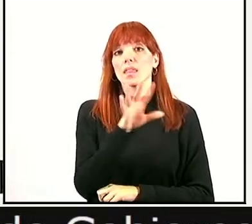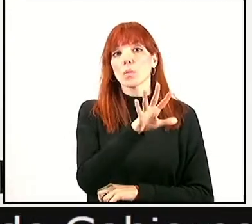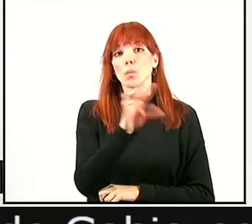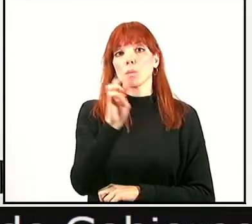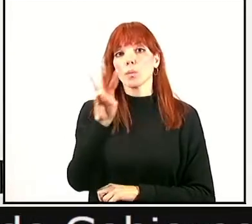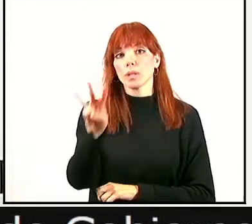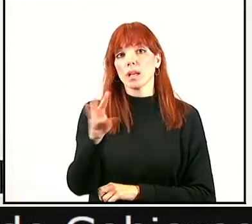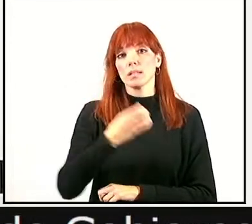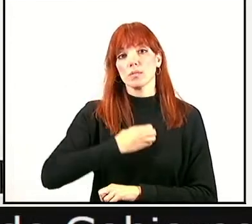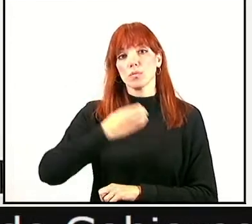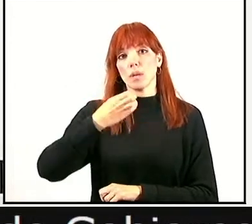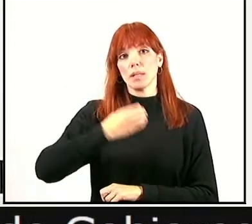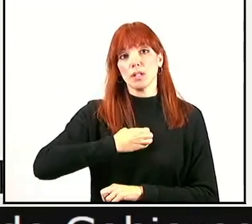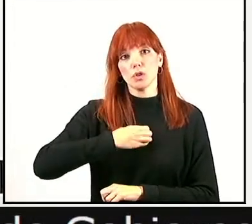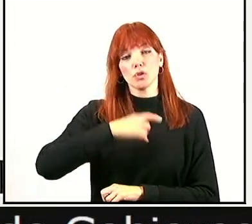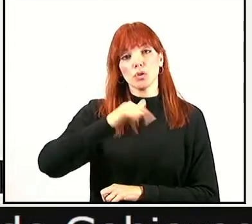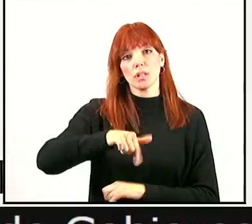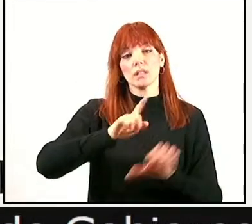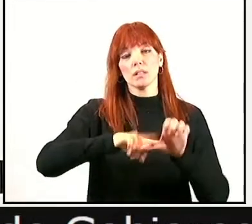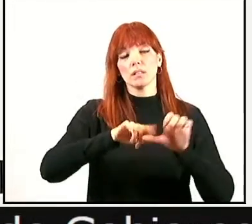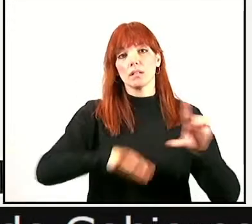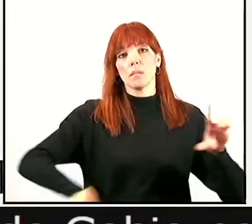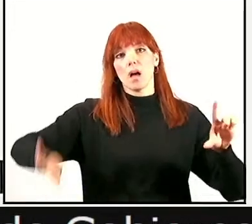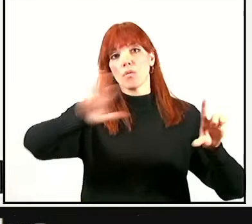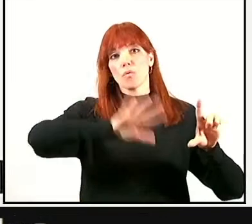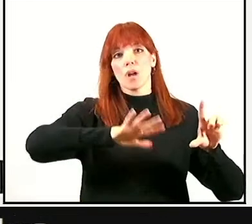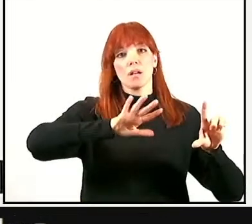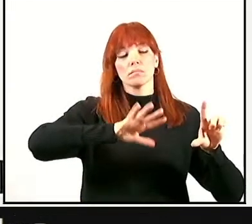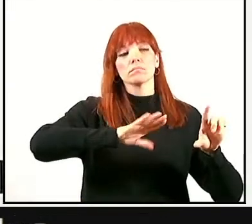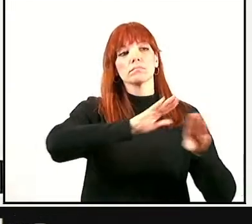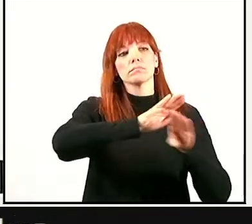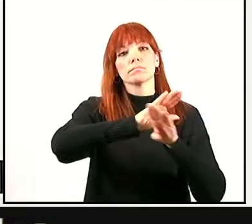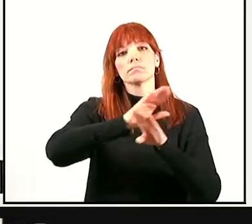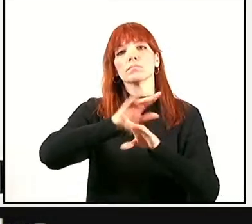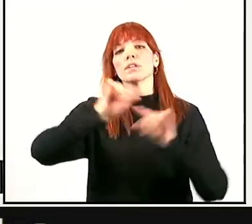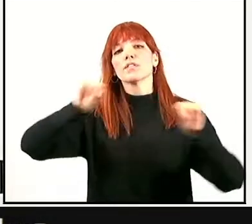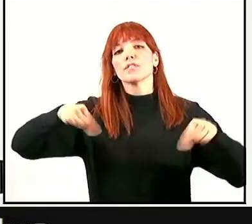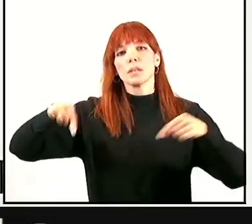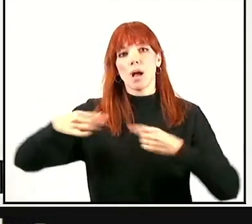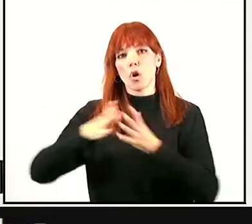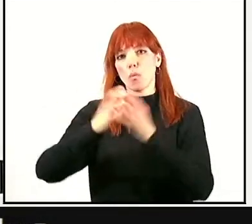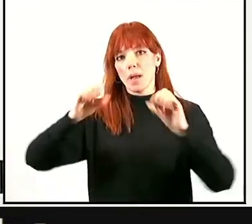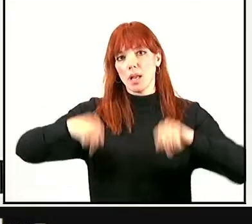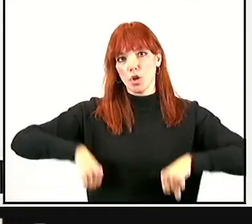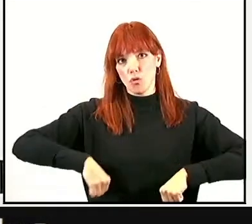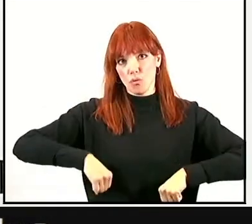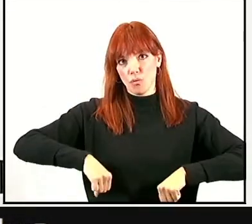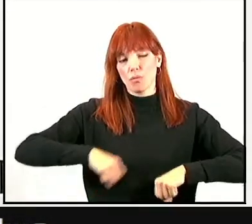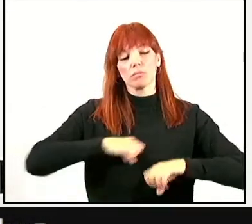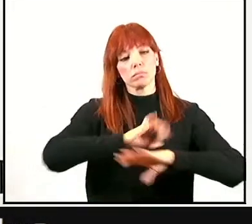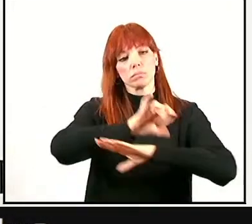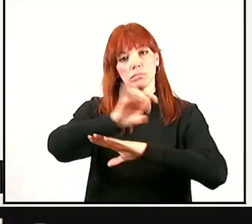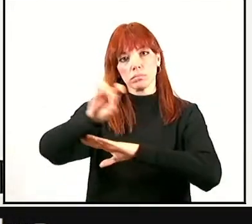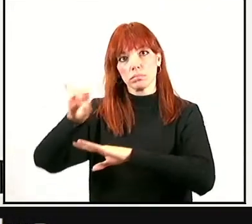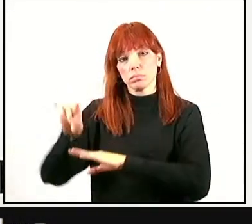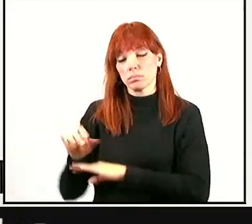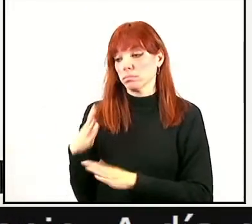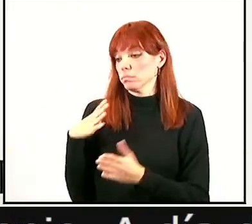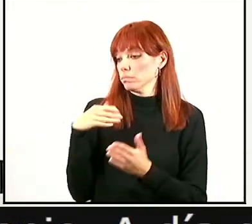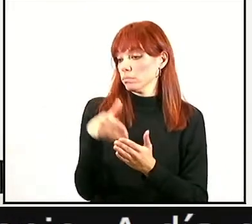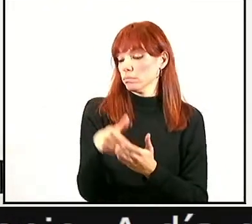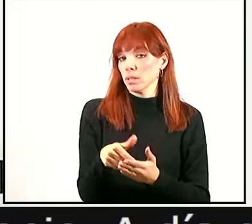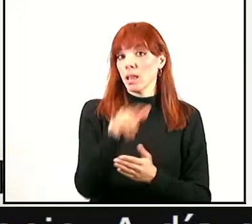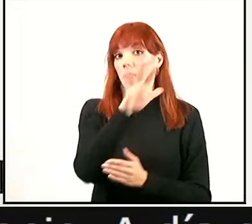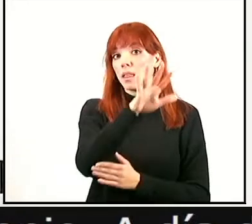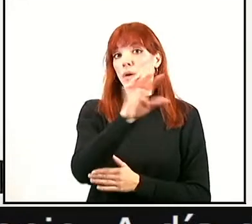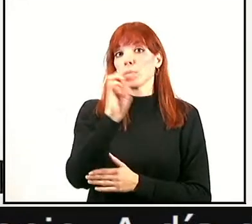53 ayuntamientos de nuestra comunidad autónoma la firma de este convenio. A día de hoy, de esos